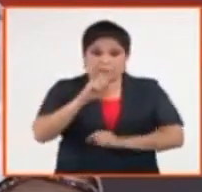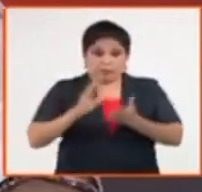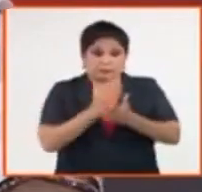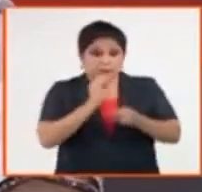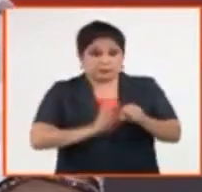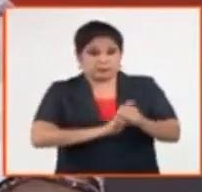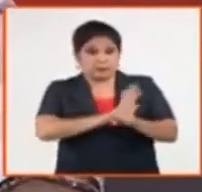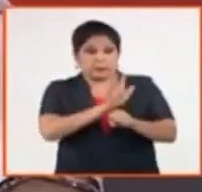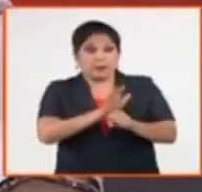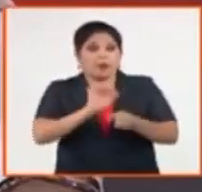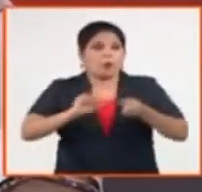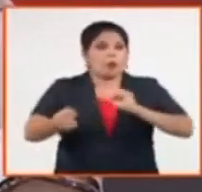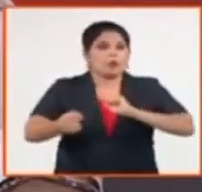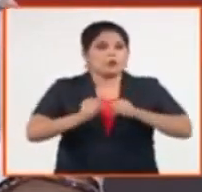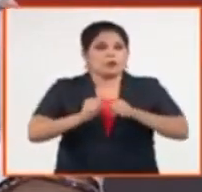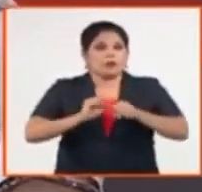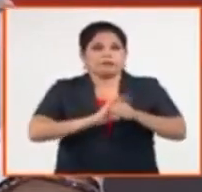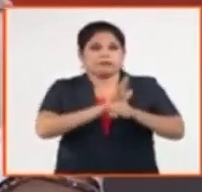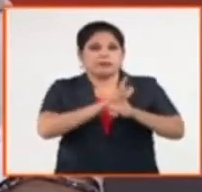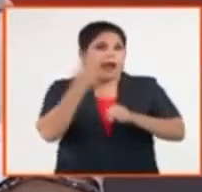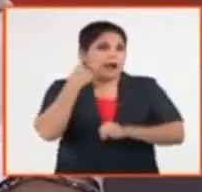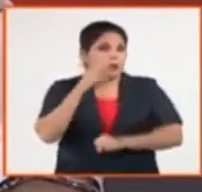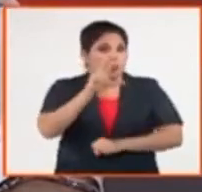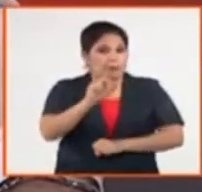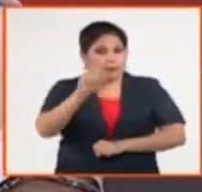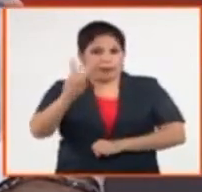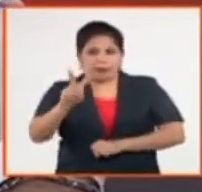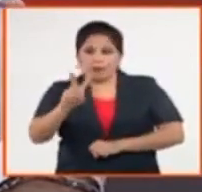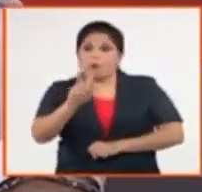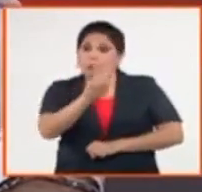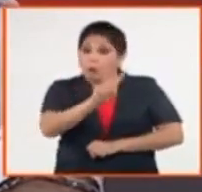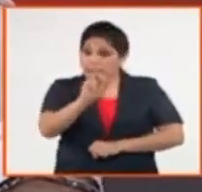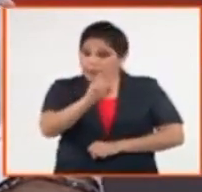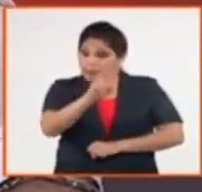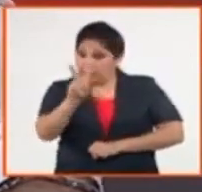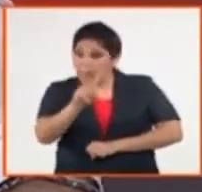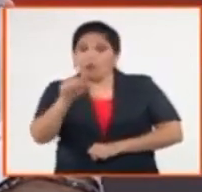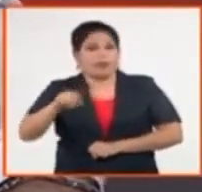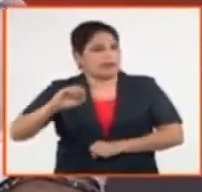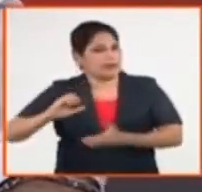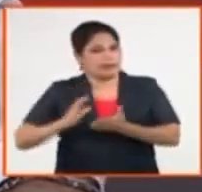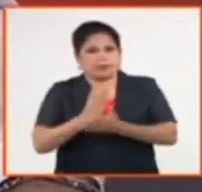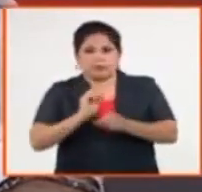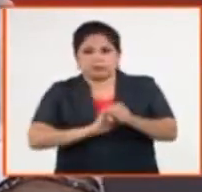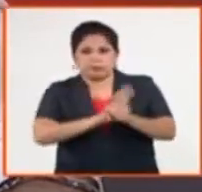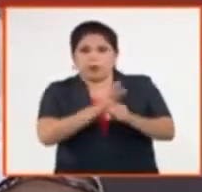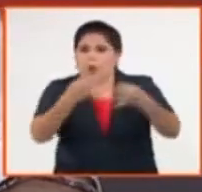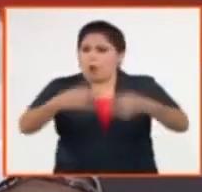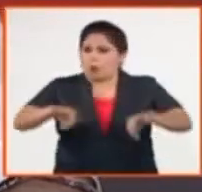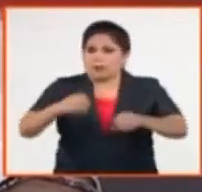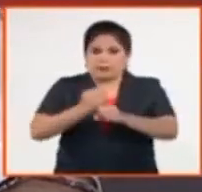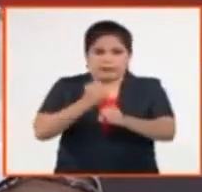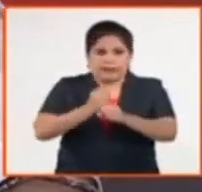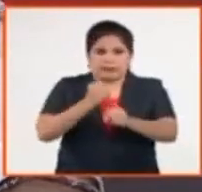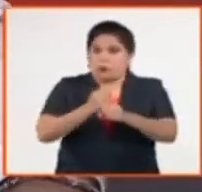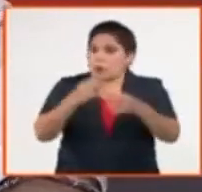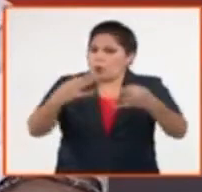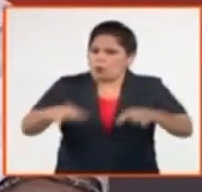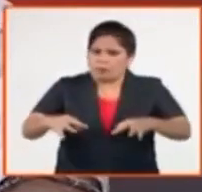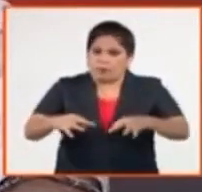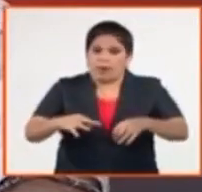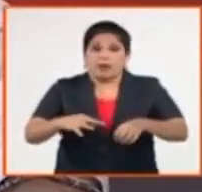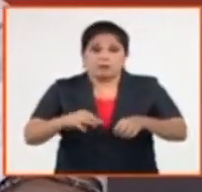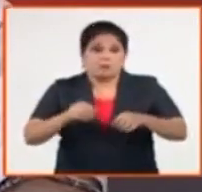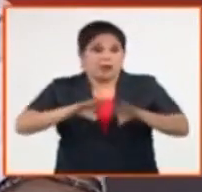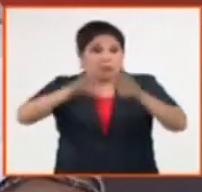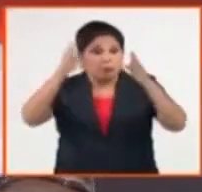al control de la pandemia en el año 2022, en el tránsito a la nueva normalidad que ha impuesto esta enfermedad a la